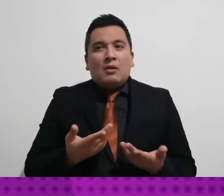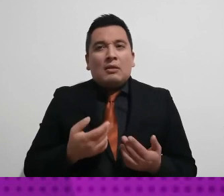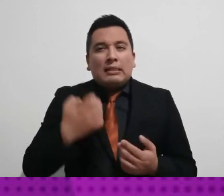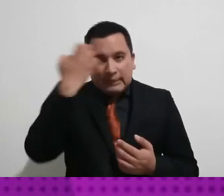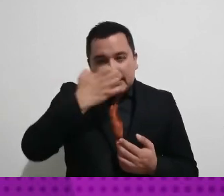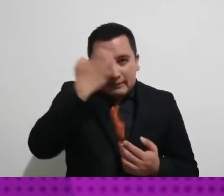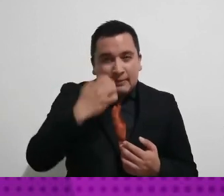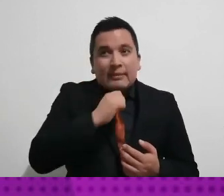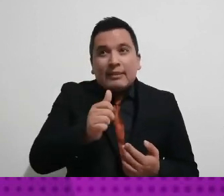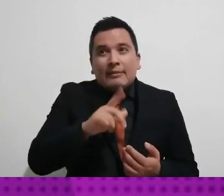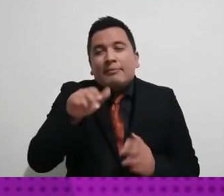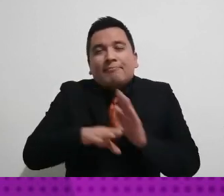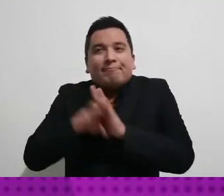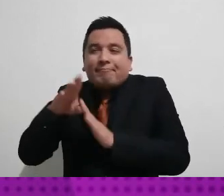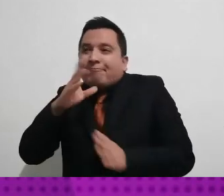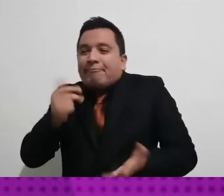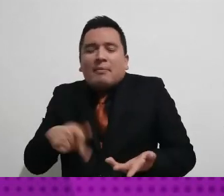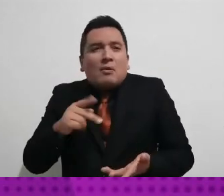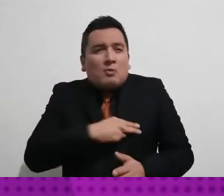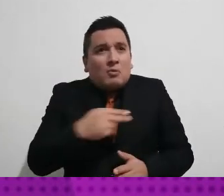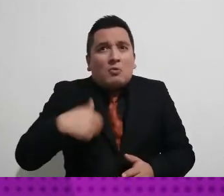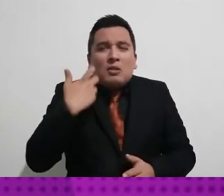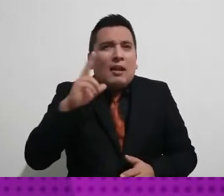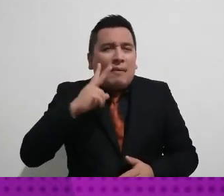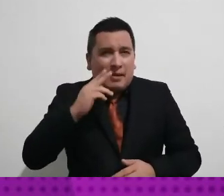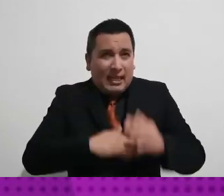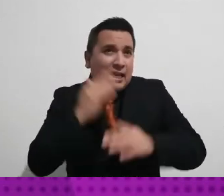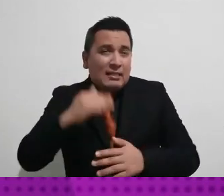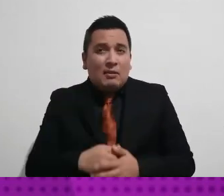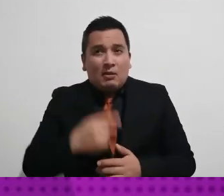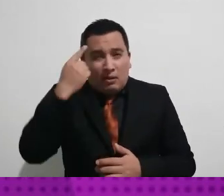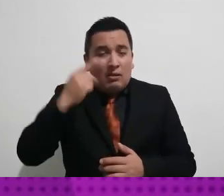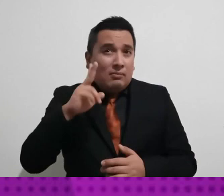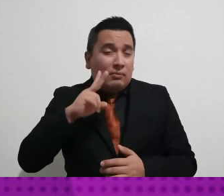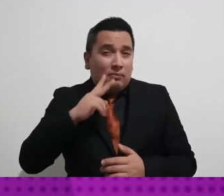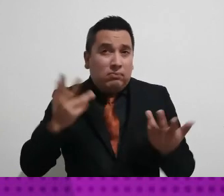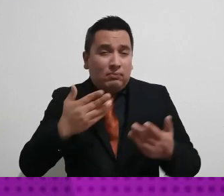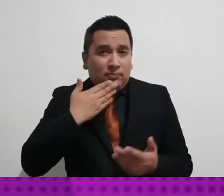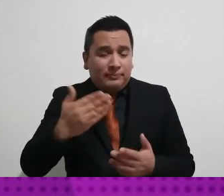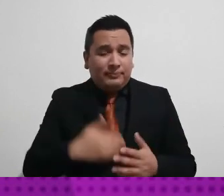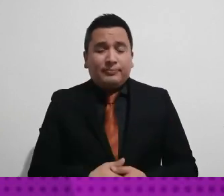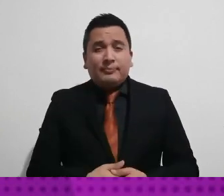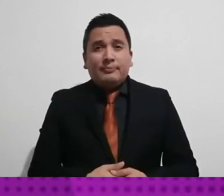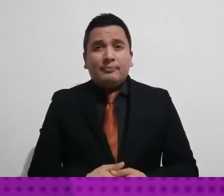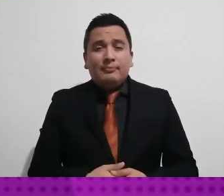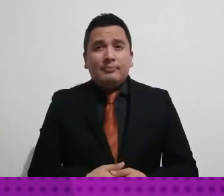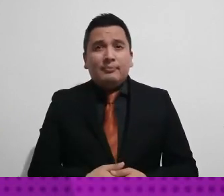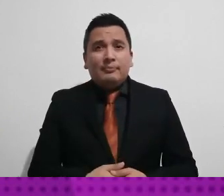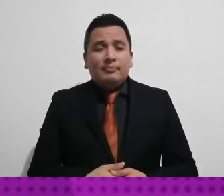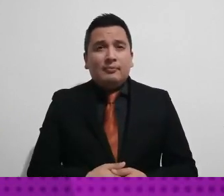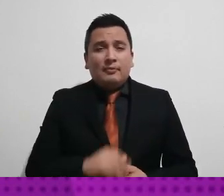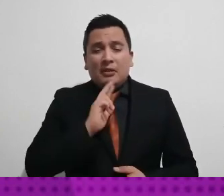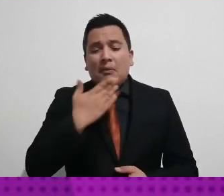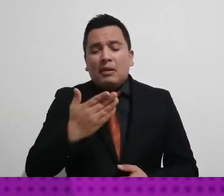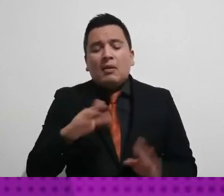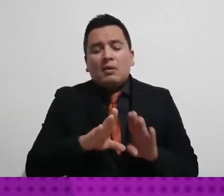no se mejora y la única forma en la que podemos validar o ver el éxito, la eficiencia y eficacia de